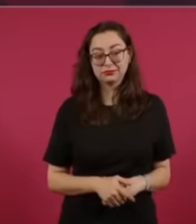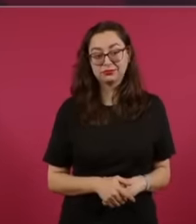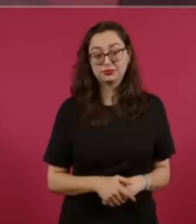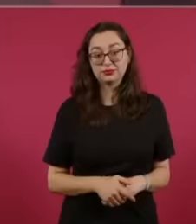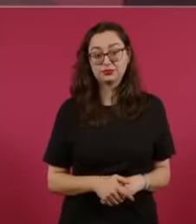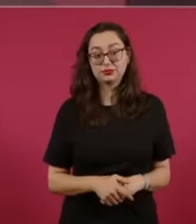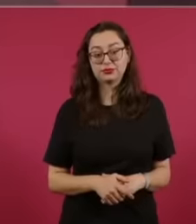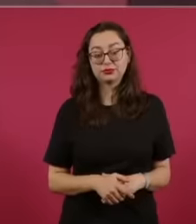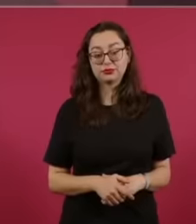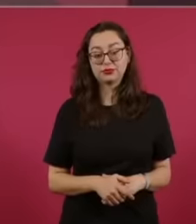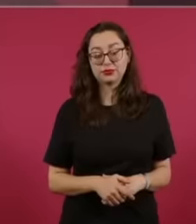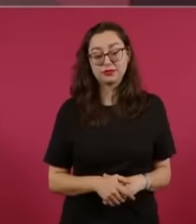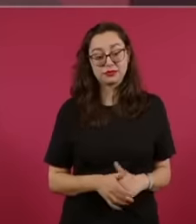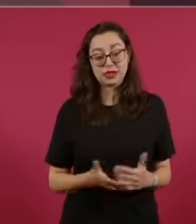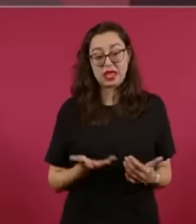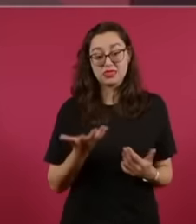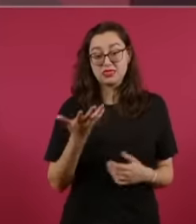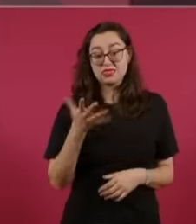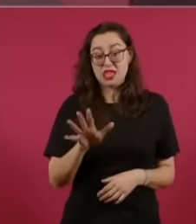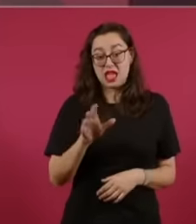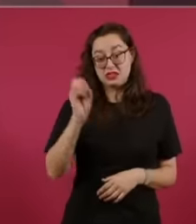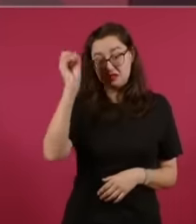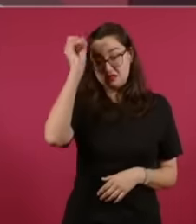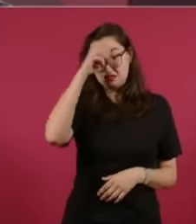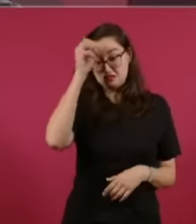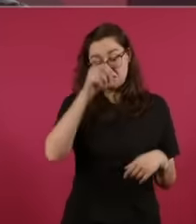progre buena onda, ¿no?